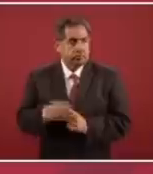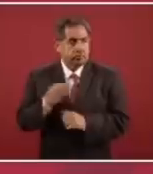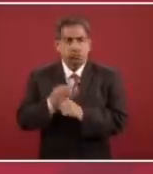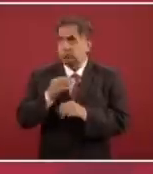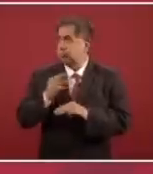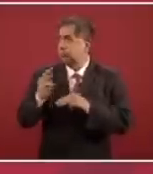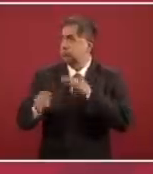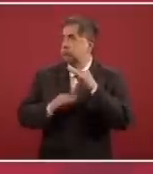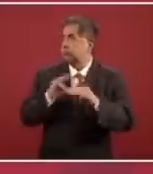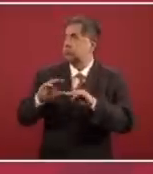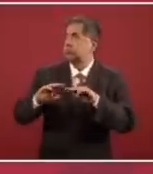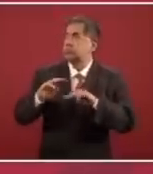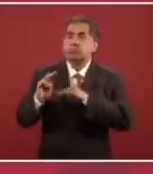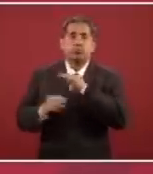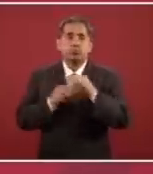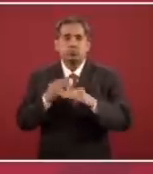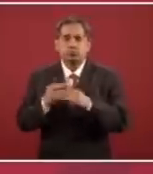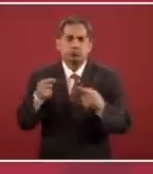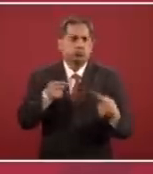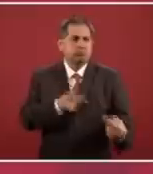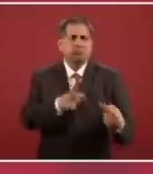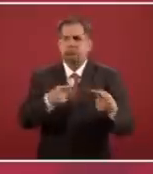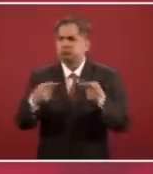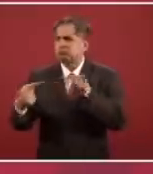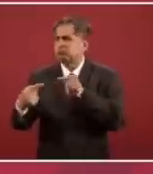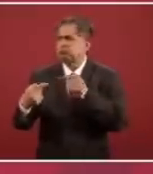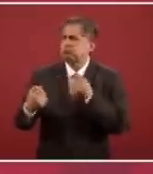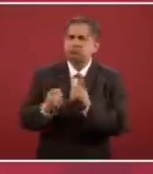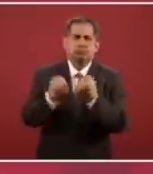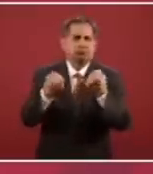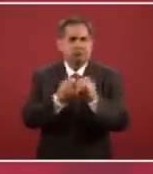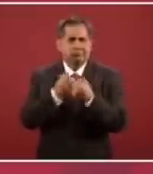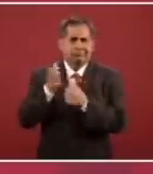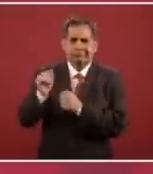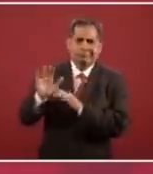prevalecen las confrontaciones